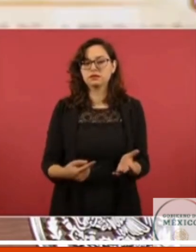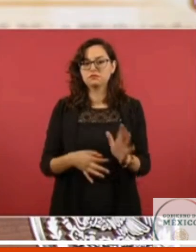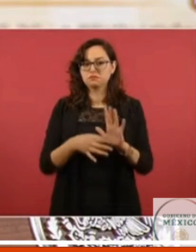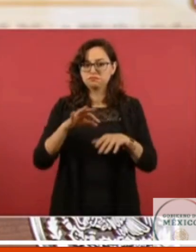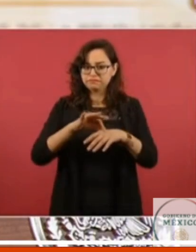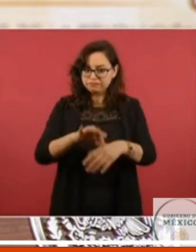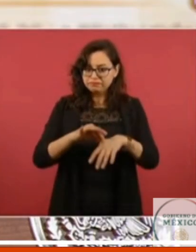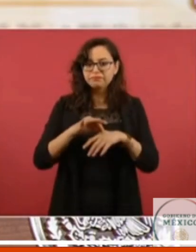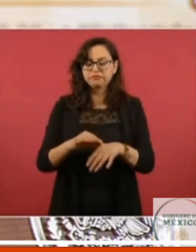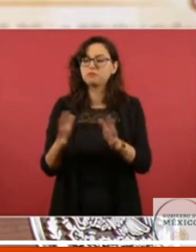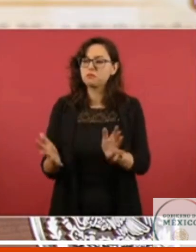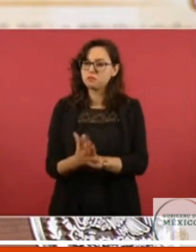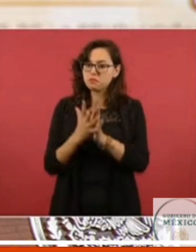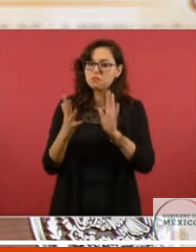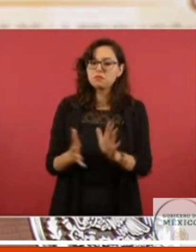que tenga